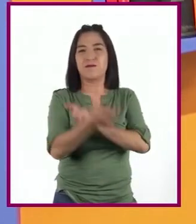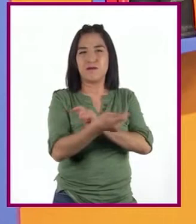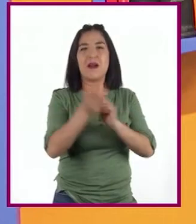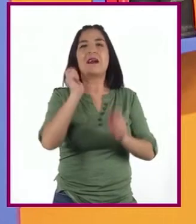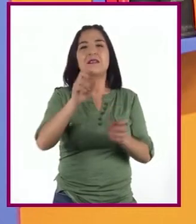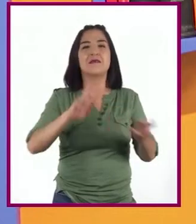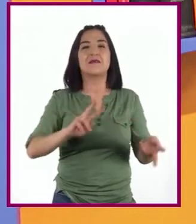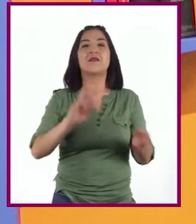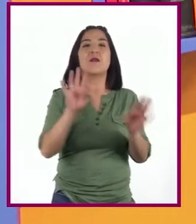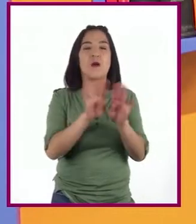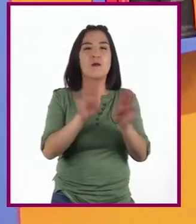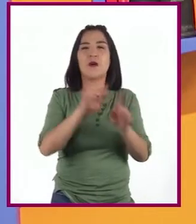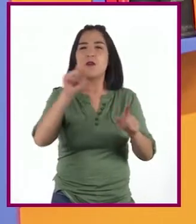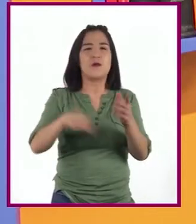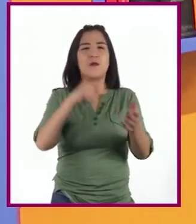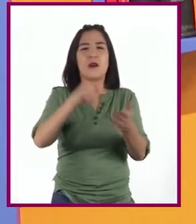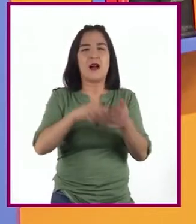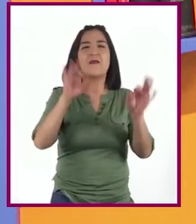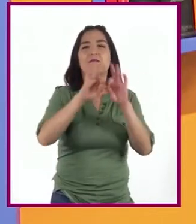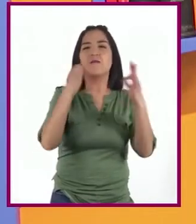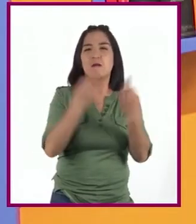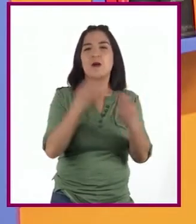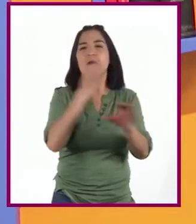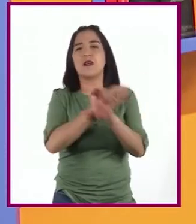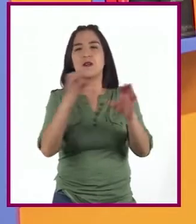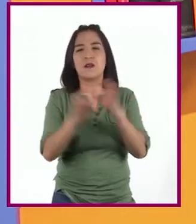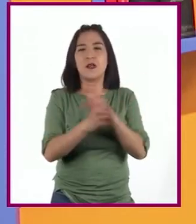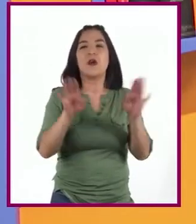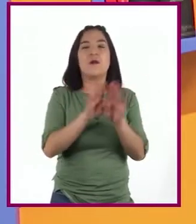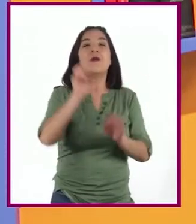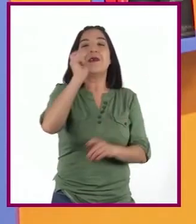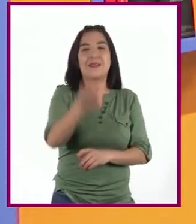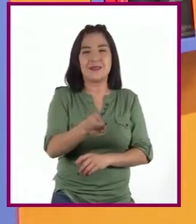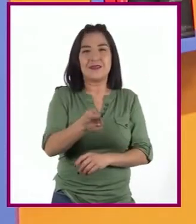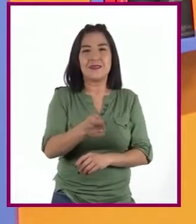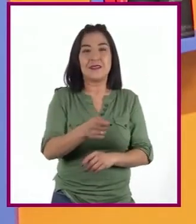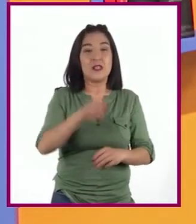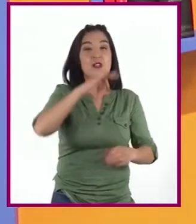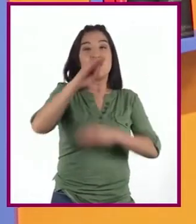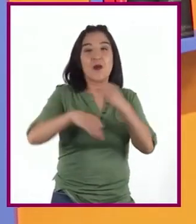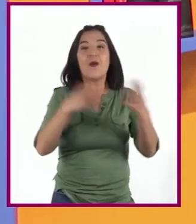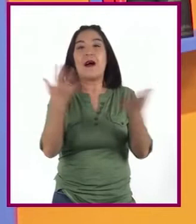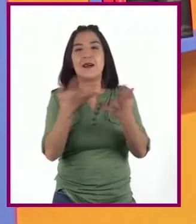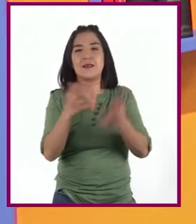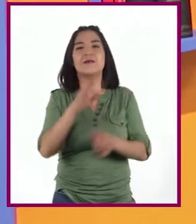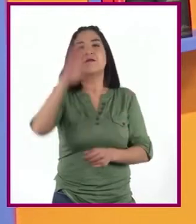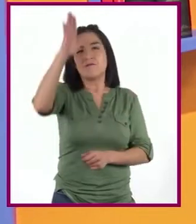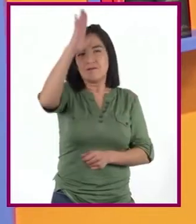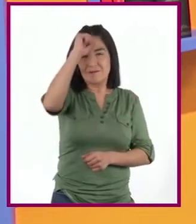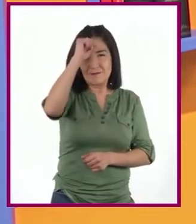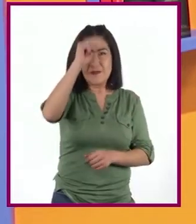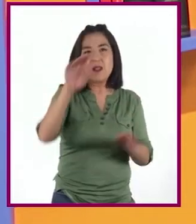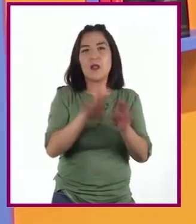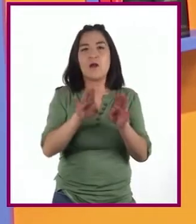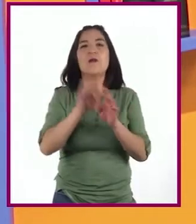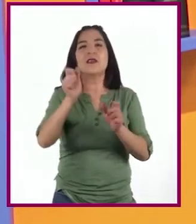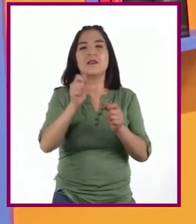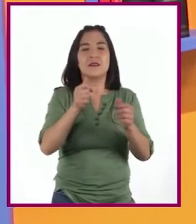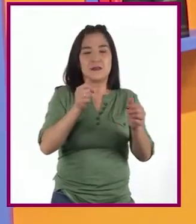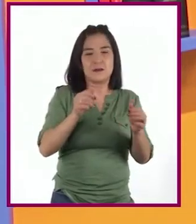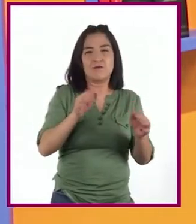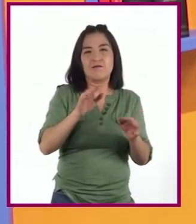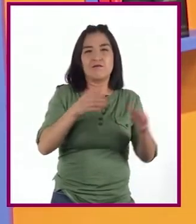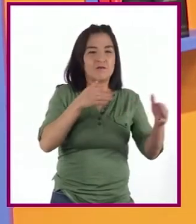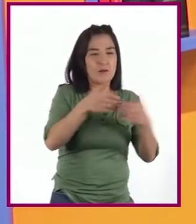la estandarización de formas y contenidos, es decir, que todo se hiciera de acuerdo con un modelo y